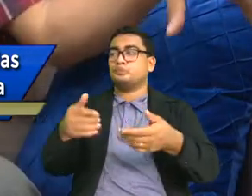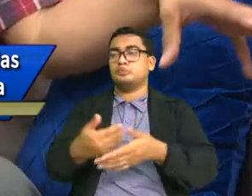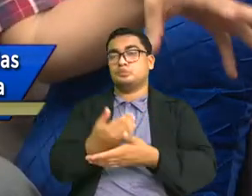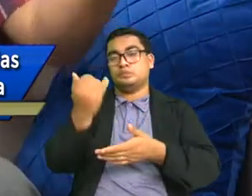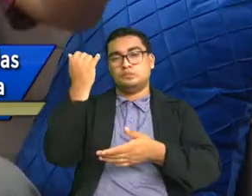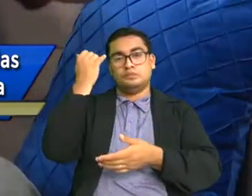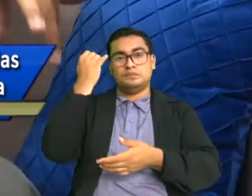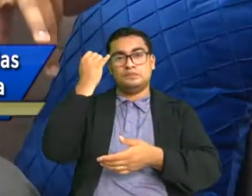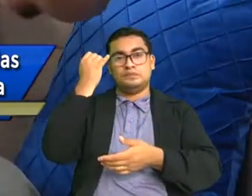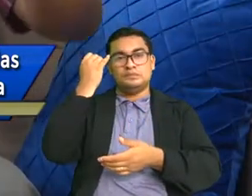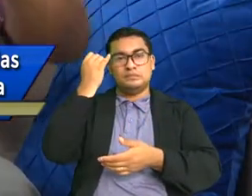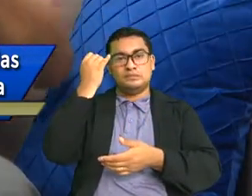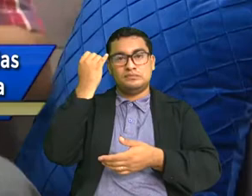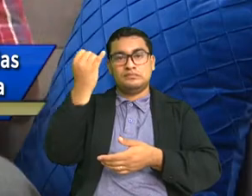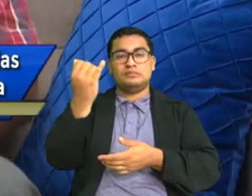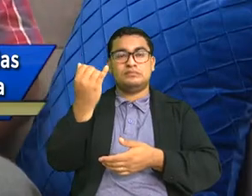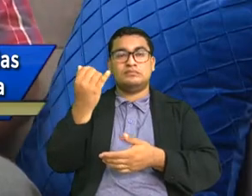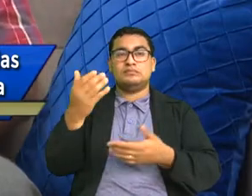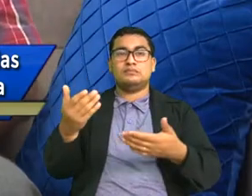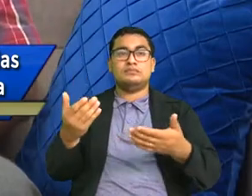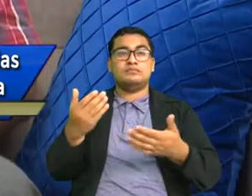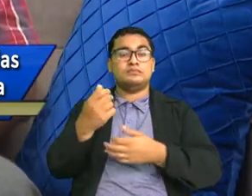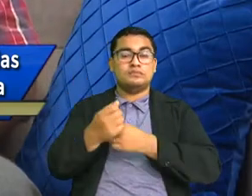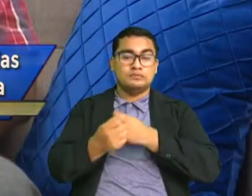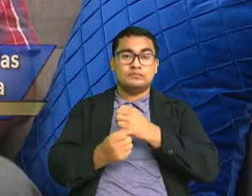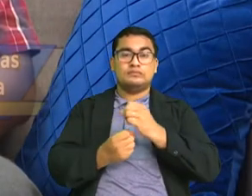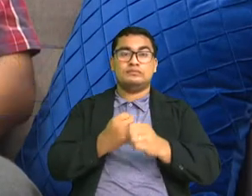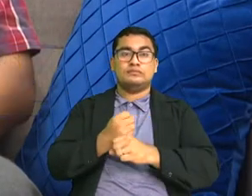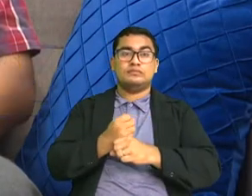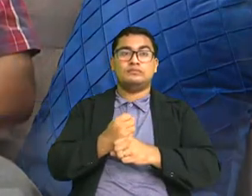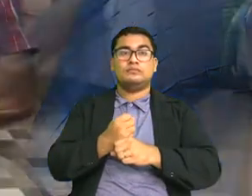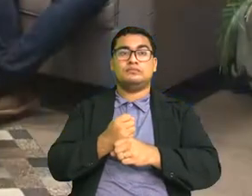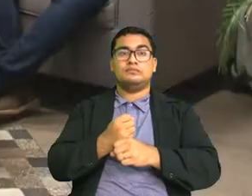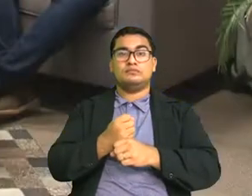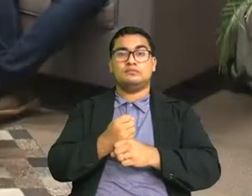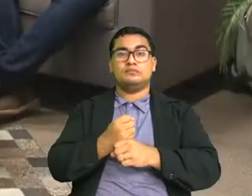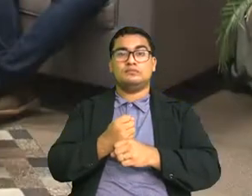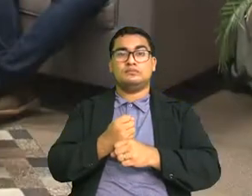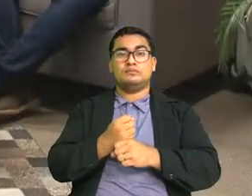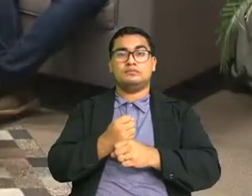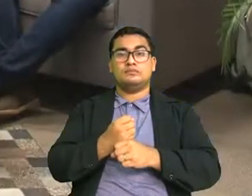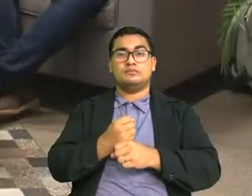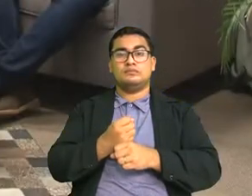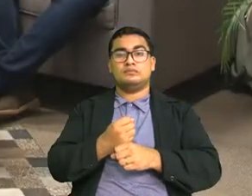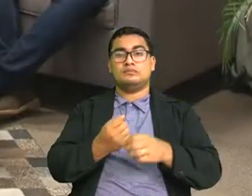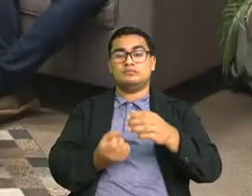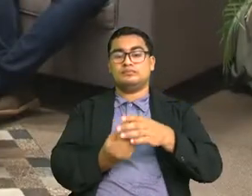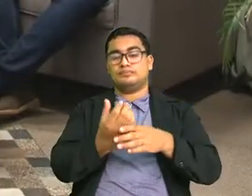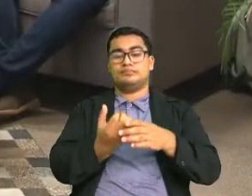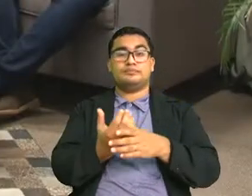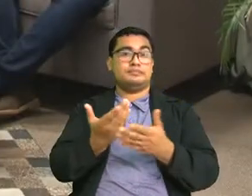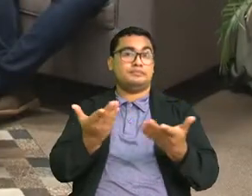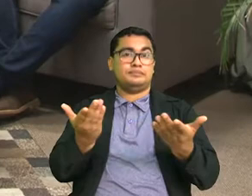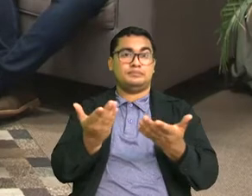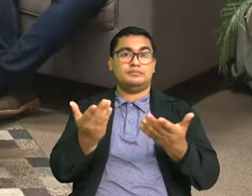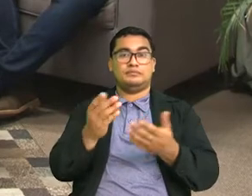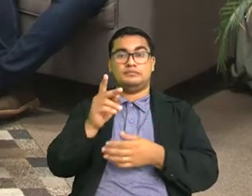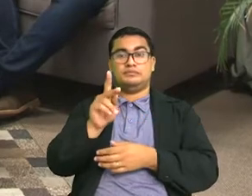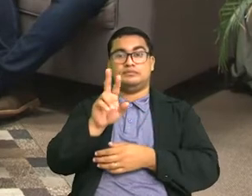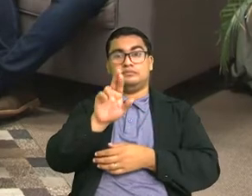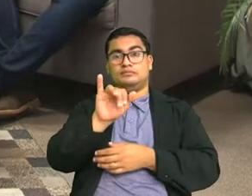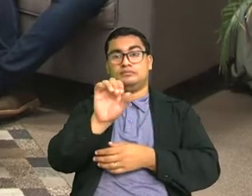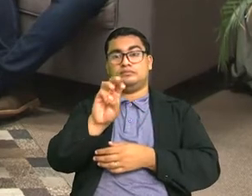que a partir de este ciclo no como en este ciclo agrícola nos encontramos cosecha de primera